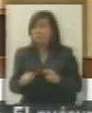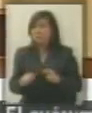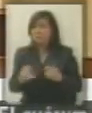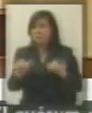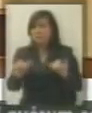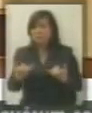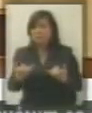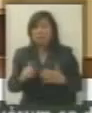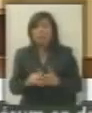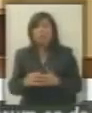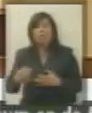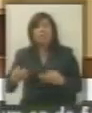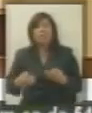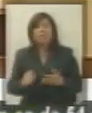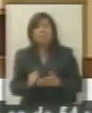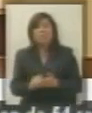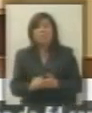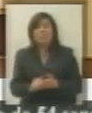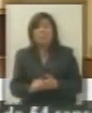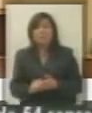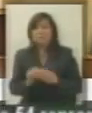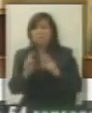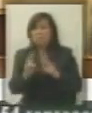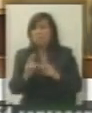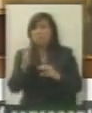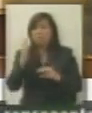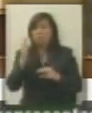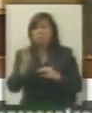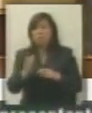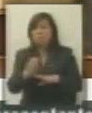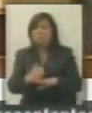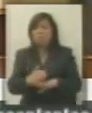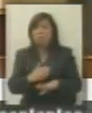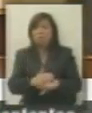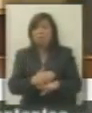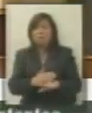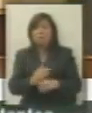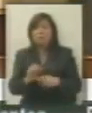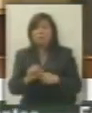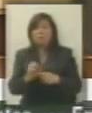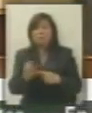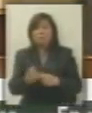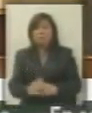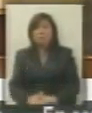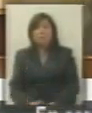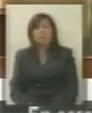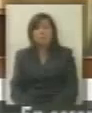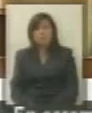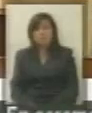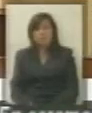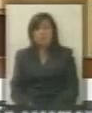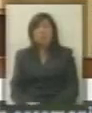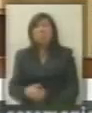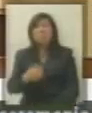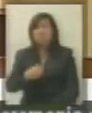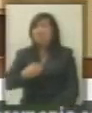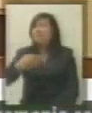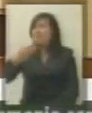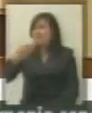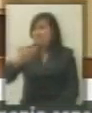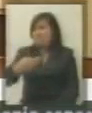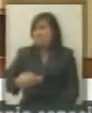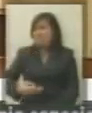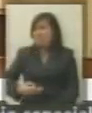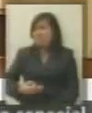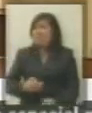actual solidez de la economía y en las perspectivas futuras del desarrollo social. Estoy convencida, señores, que